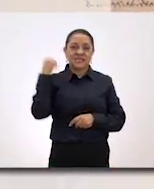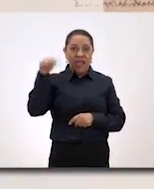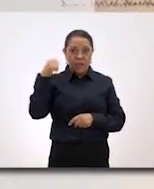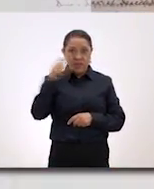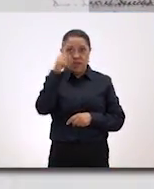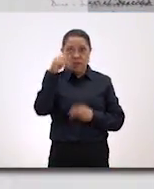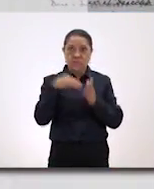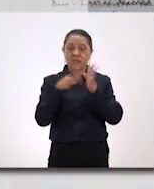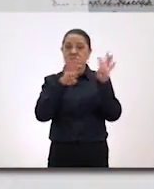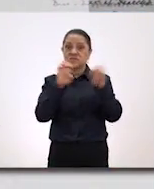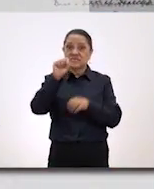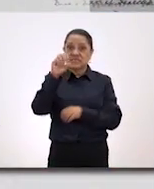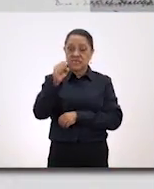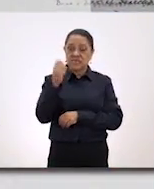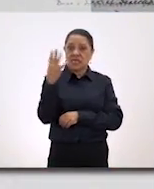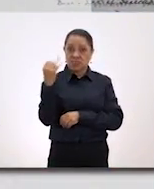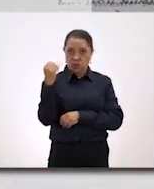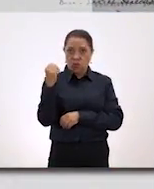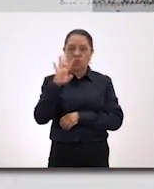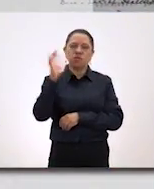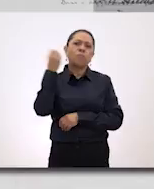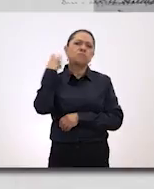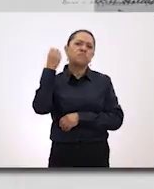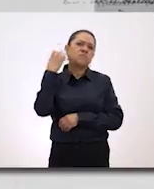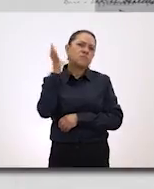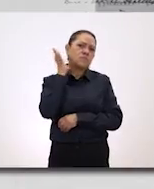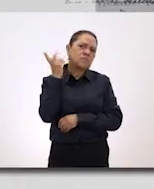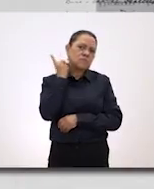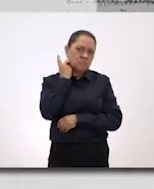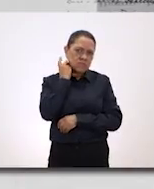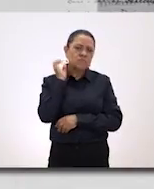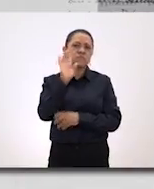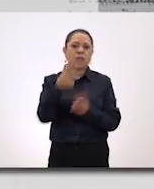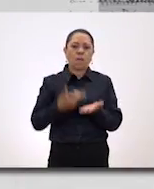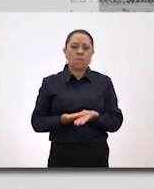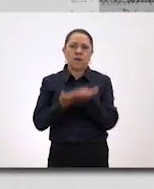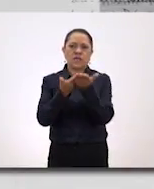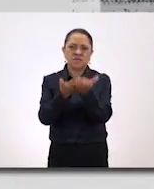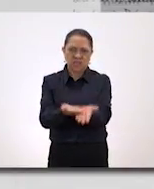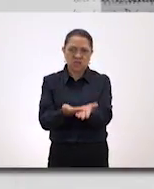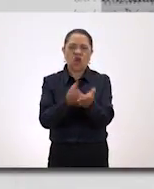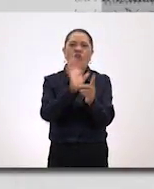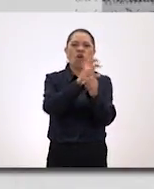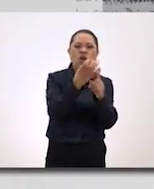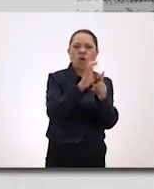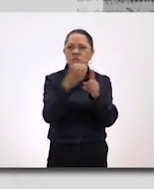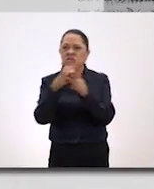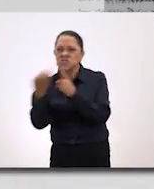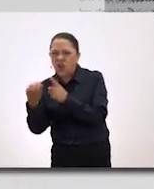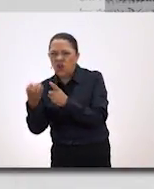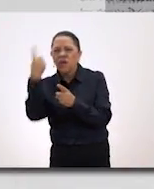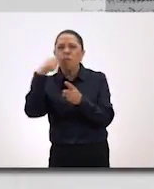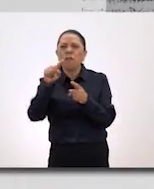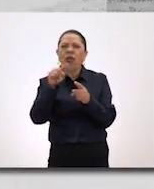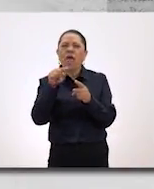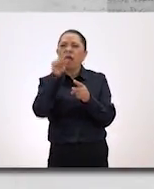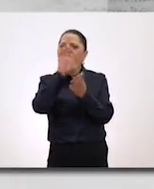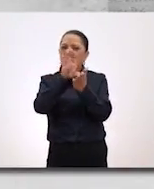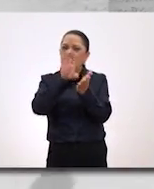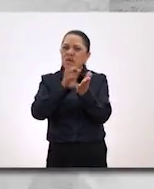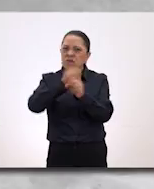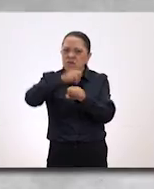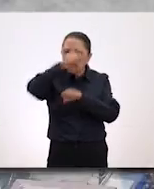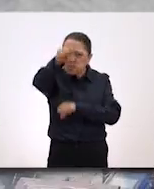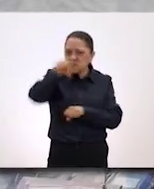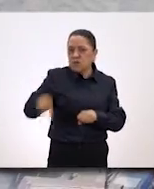de 1869, en sesión del Congreso de la Unión, se presentó el dictamen de las Comisiones Unidas de Puntos